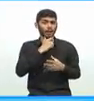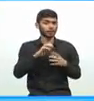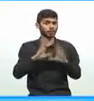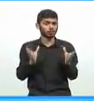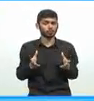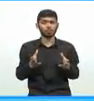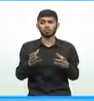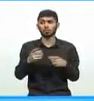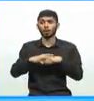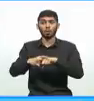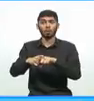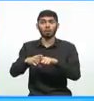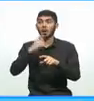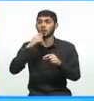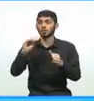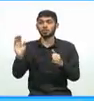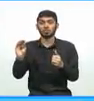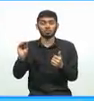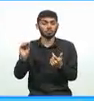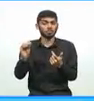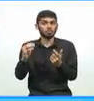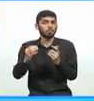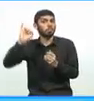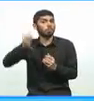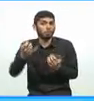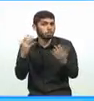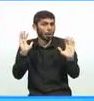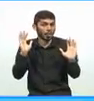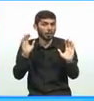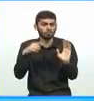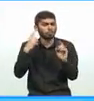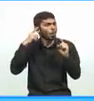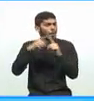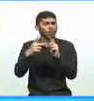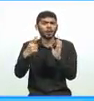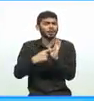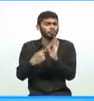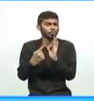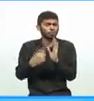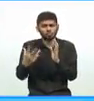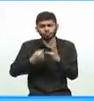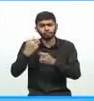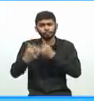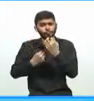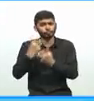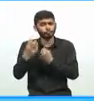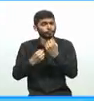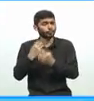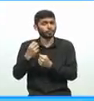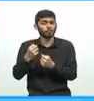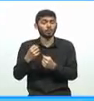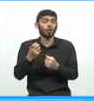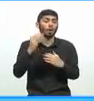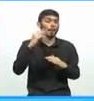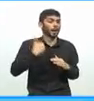matemáticas. Tenemos partidos muy, muy difíciles como todos y queremos seguir sumando de a tres. Prepararnos para, lógicamente, la motivación de la Copa